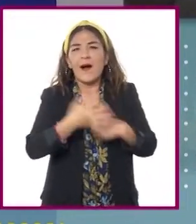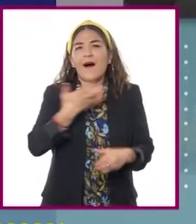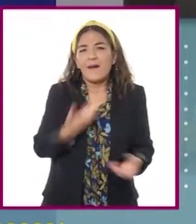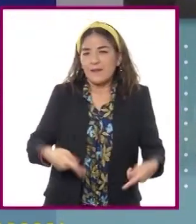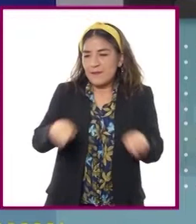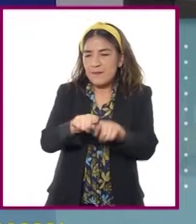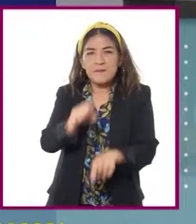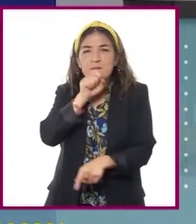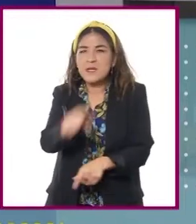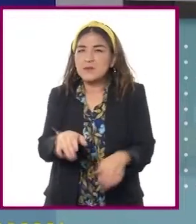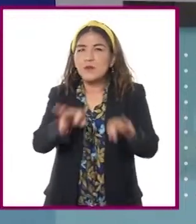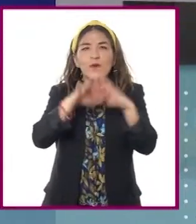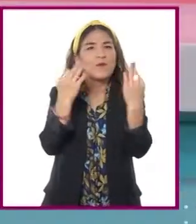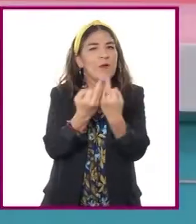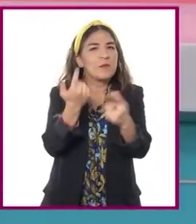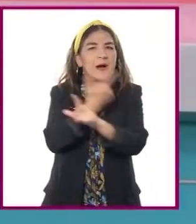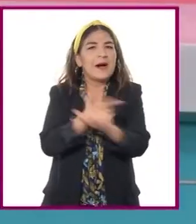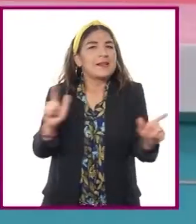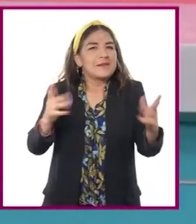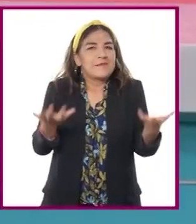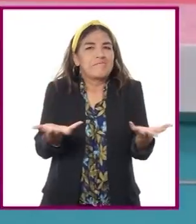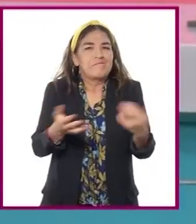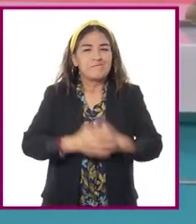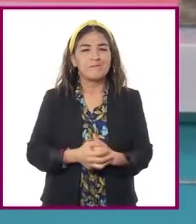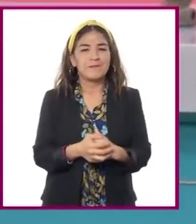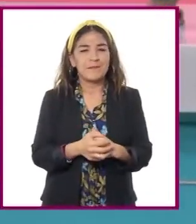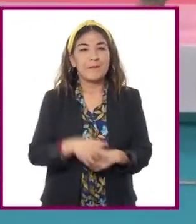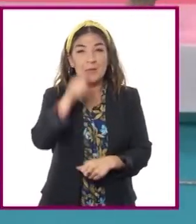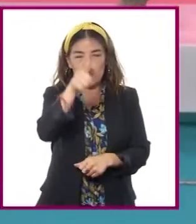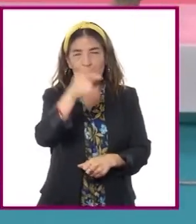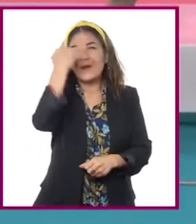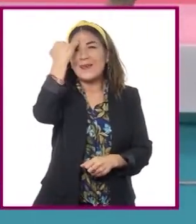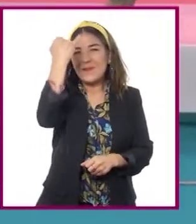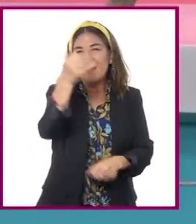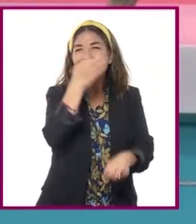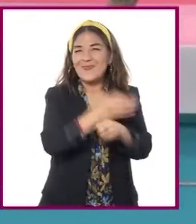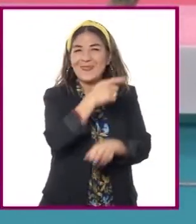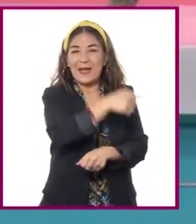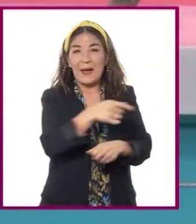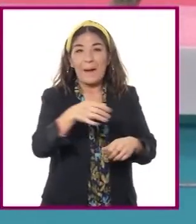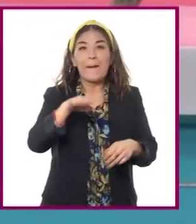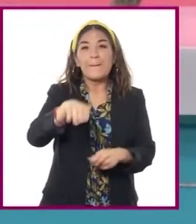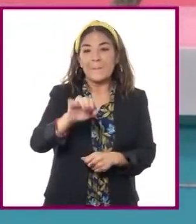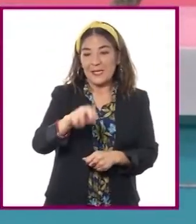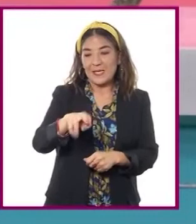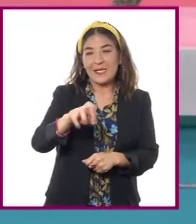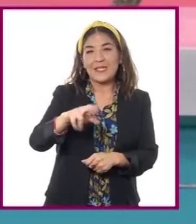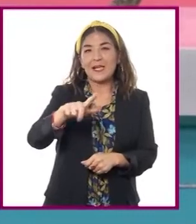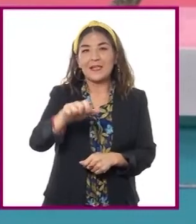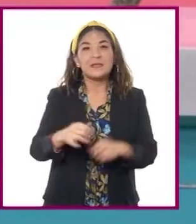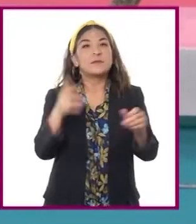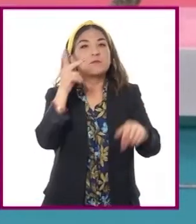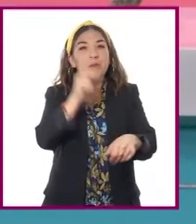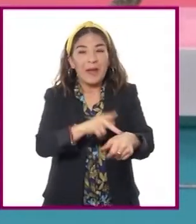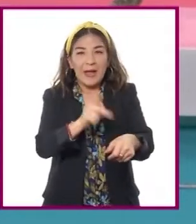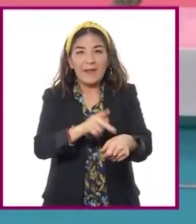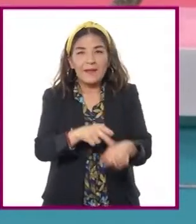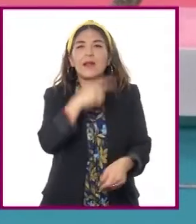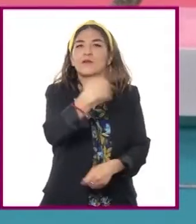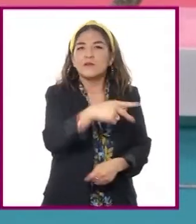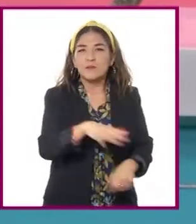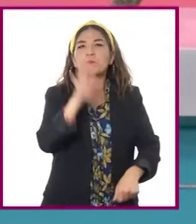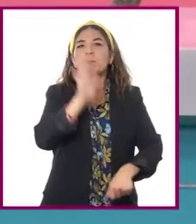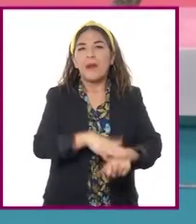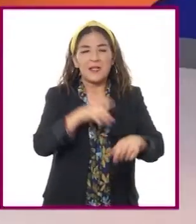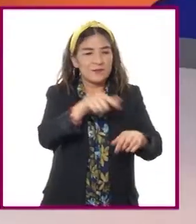estables que el hierro en su forma libre? Como lo pueden imaginar, los minerales presentes en la naturaleza son más